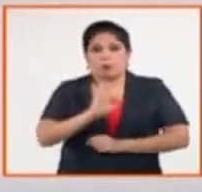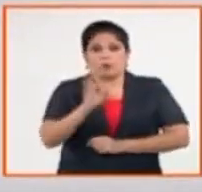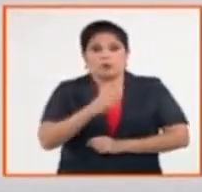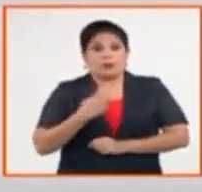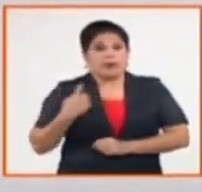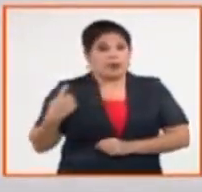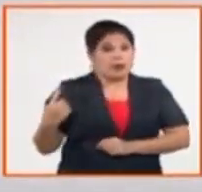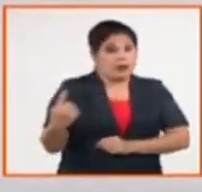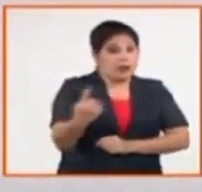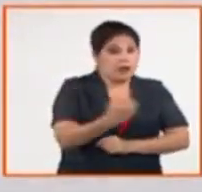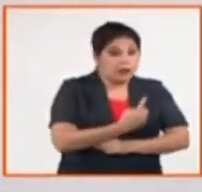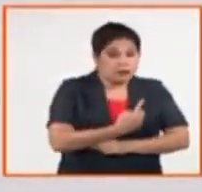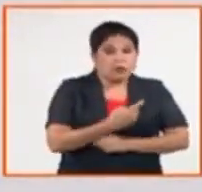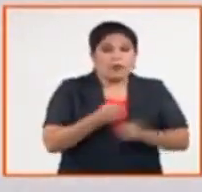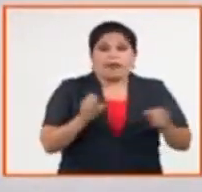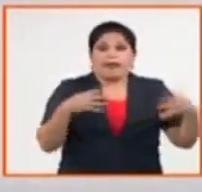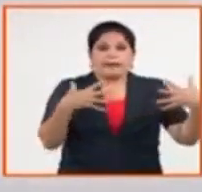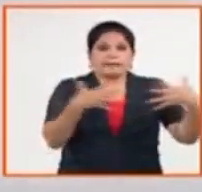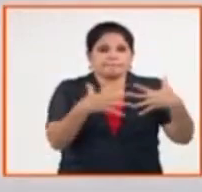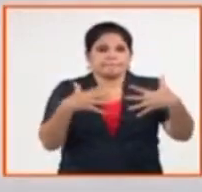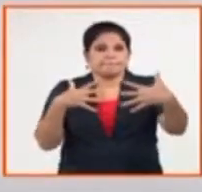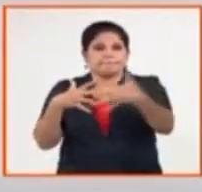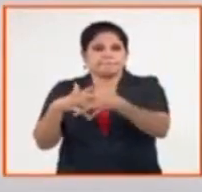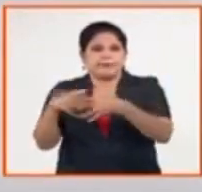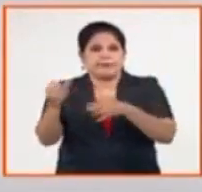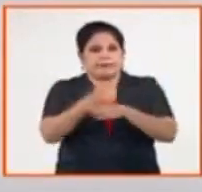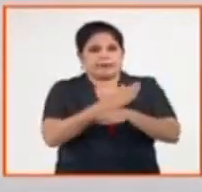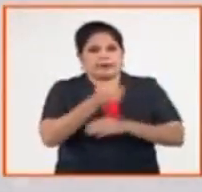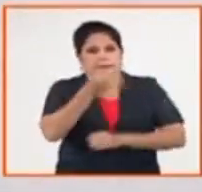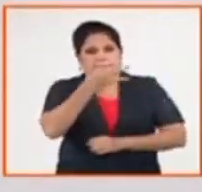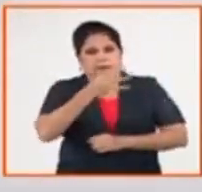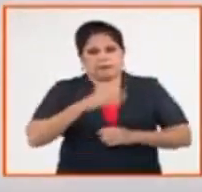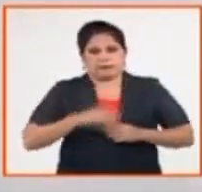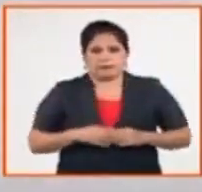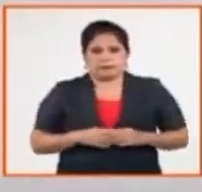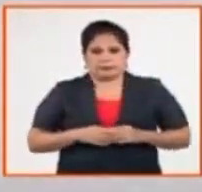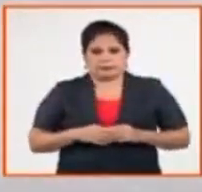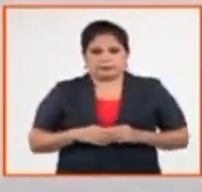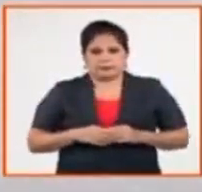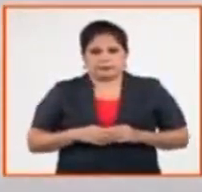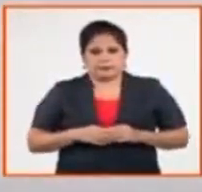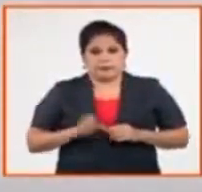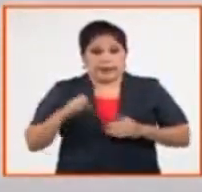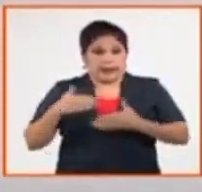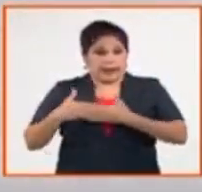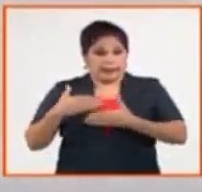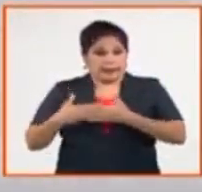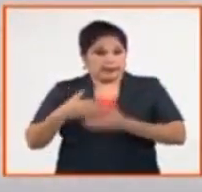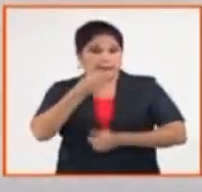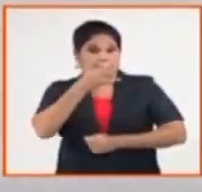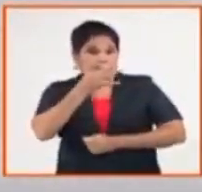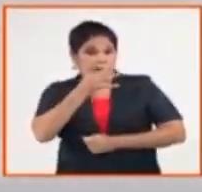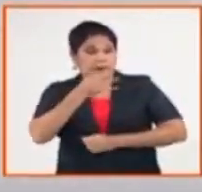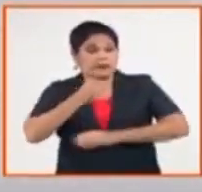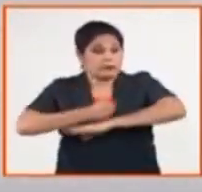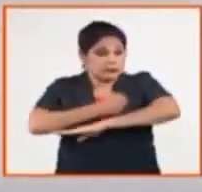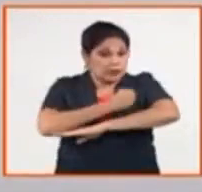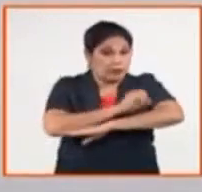de las interfaces de la cadena de suministros de medicamentos. ENCOMED además trabaja